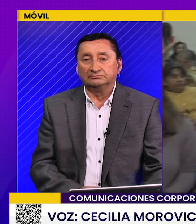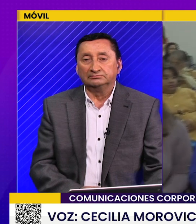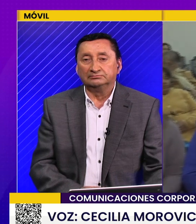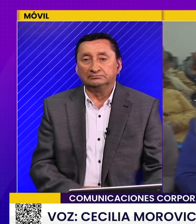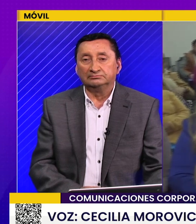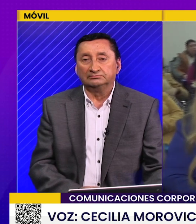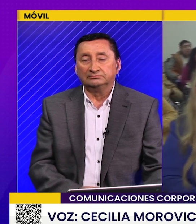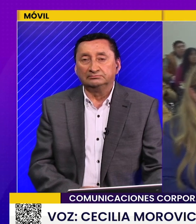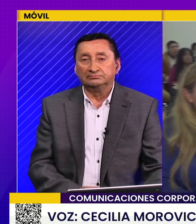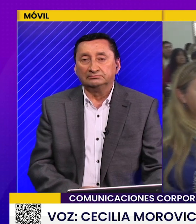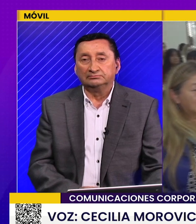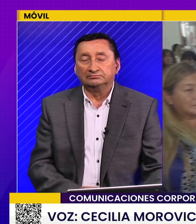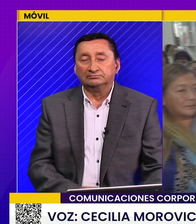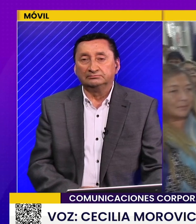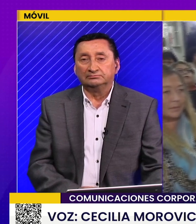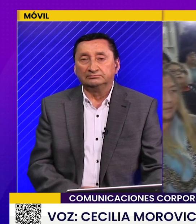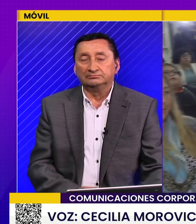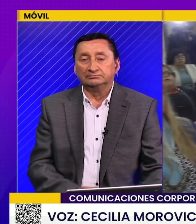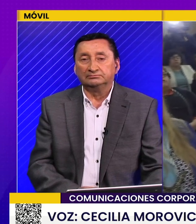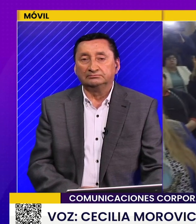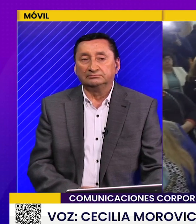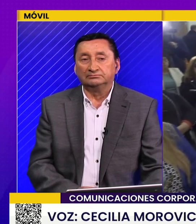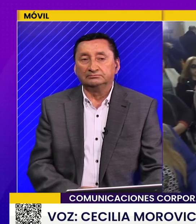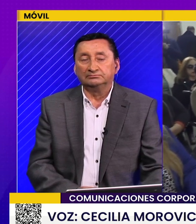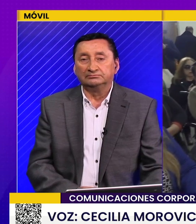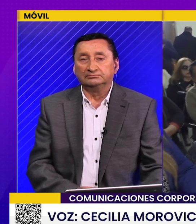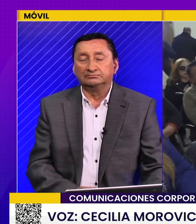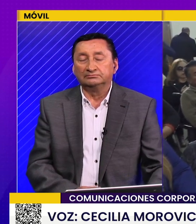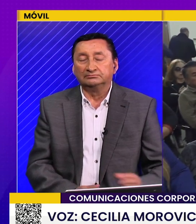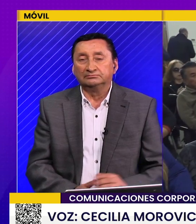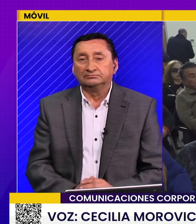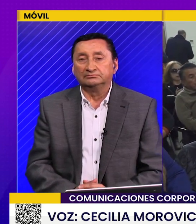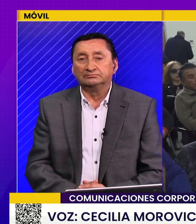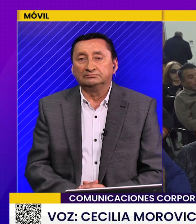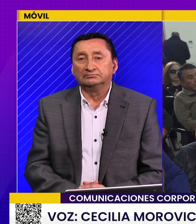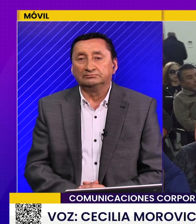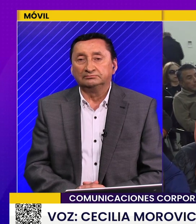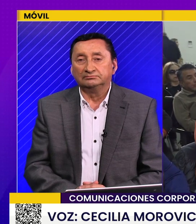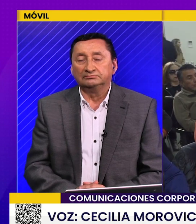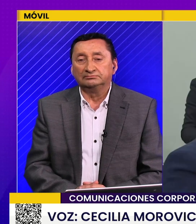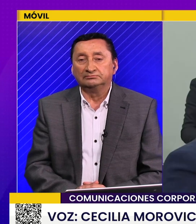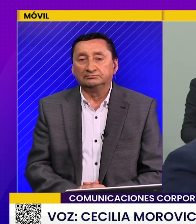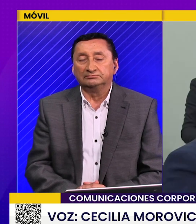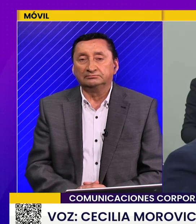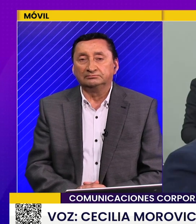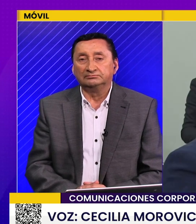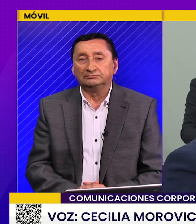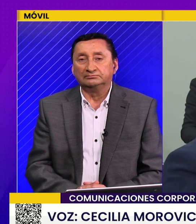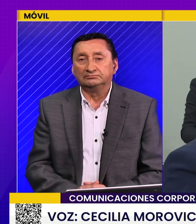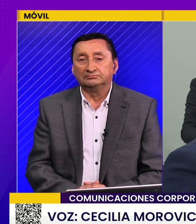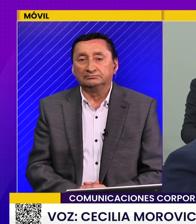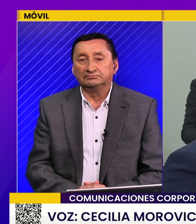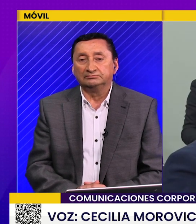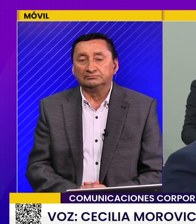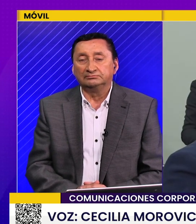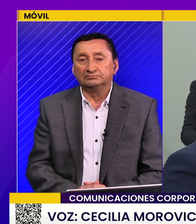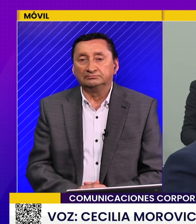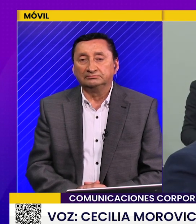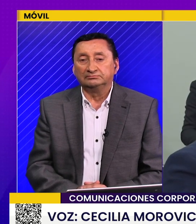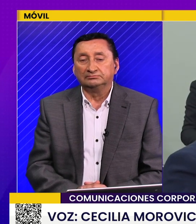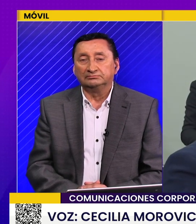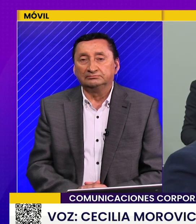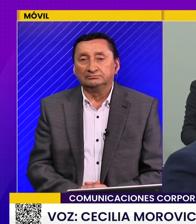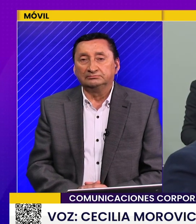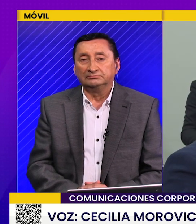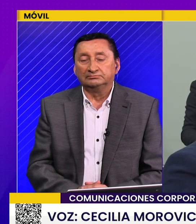de discapacidad, lo cual es un porcentaje sumamente bajo, y yo les invito a que se acrediten, porque